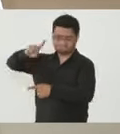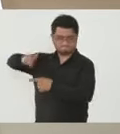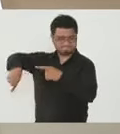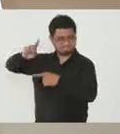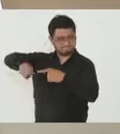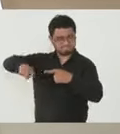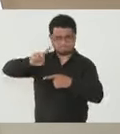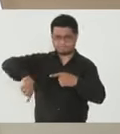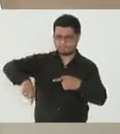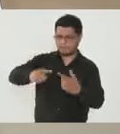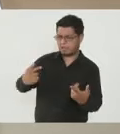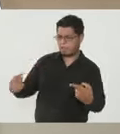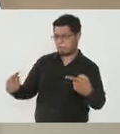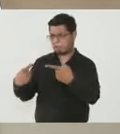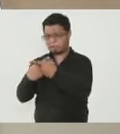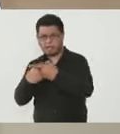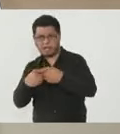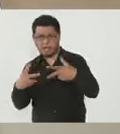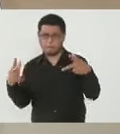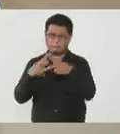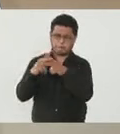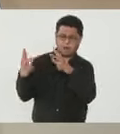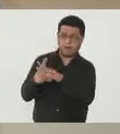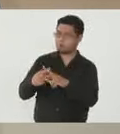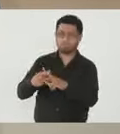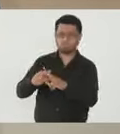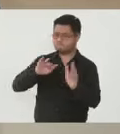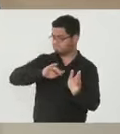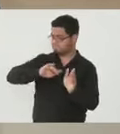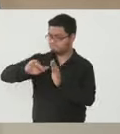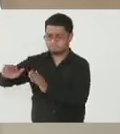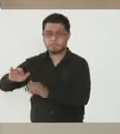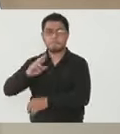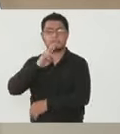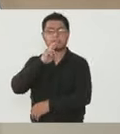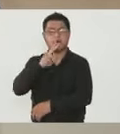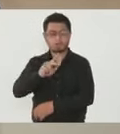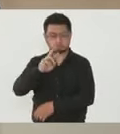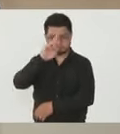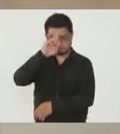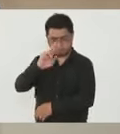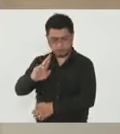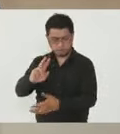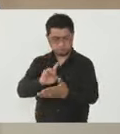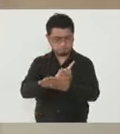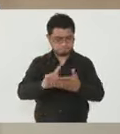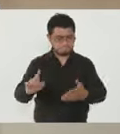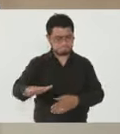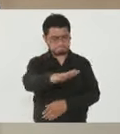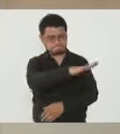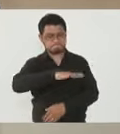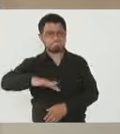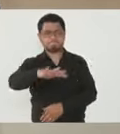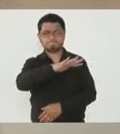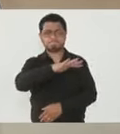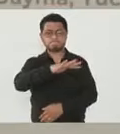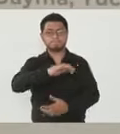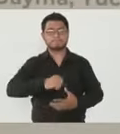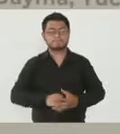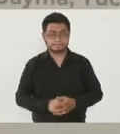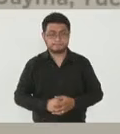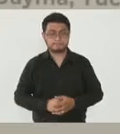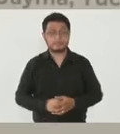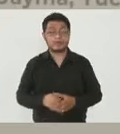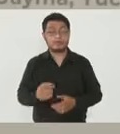pasado, y debemos acrecentar nuestra convicción en los valores democráticos y en el absoluto respeto al sufragio efectivo.